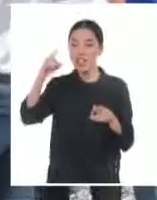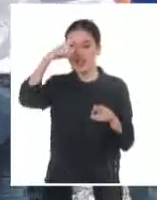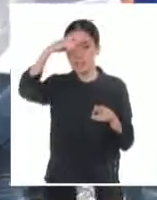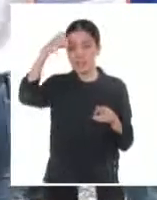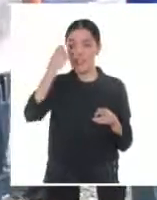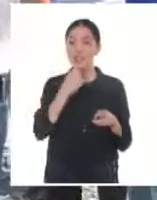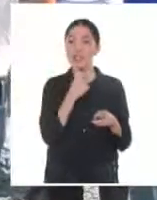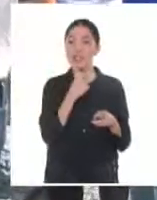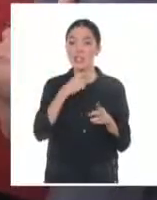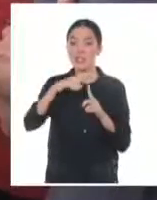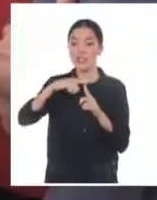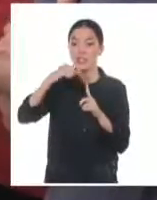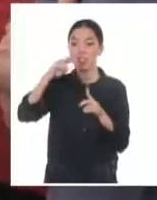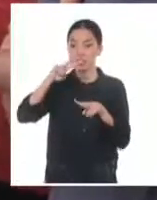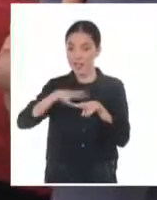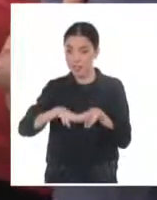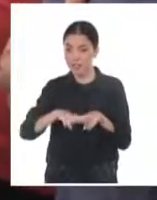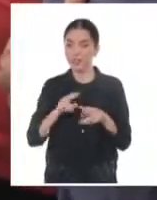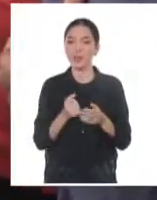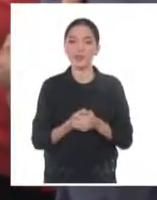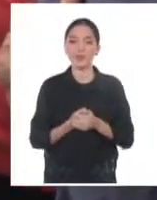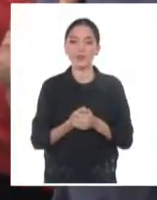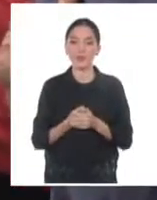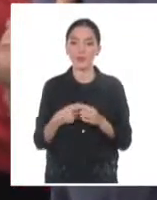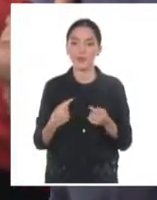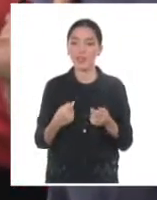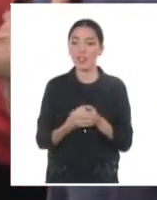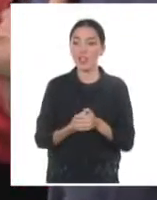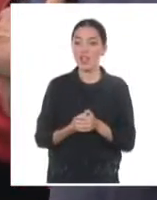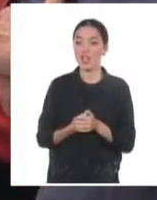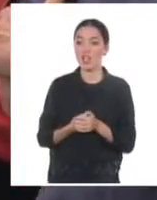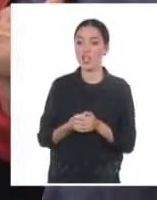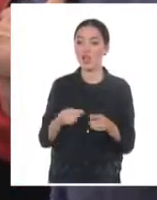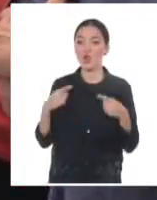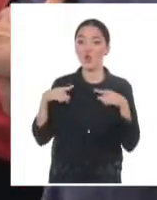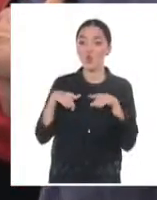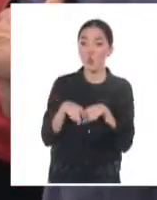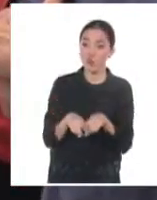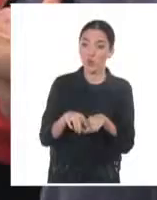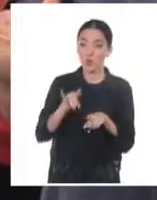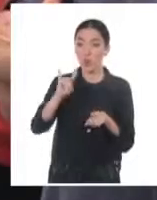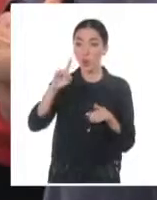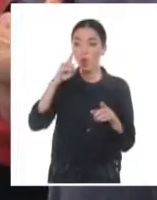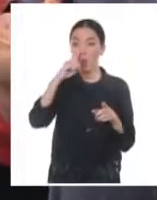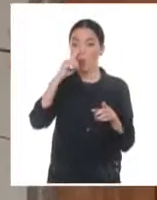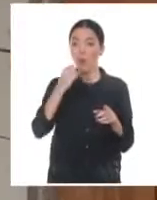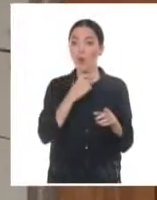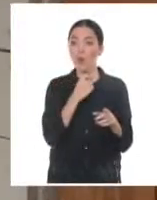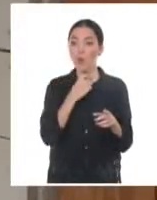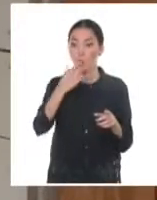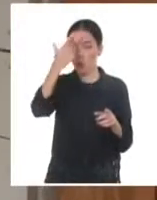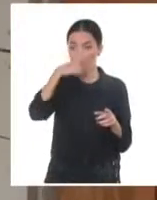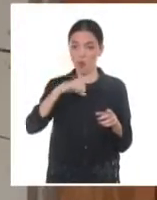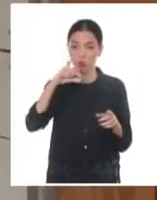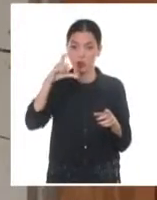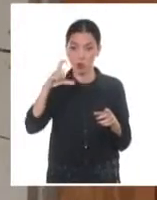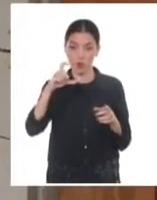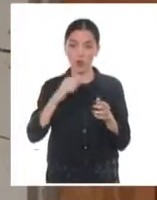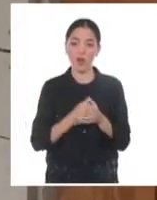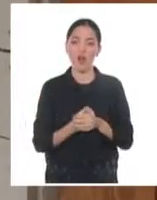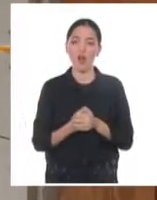Congreso de la Unión de Escritores y Artistas de Cuba, que inicia por Guantánamo. Fue nuestro comandante en jefe cuando vino en el año del